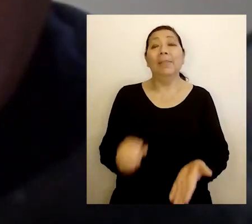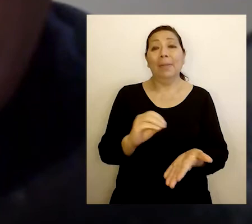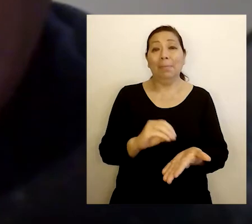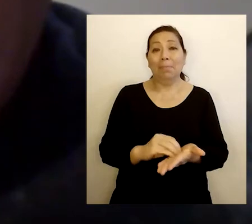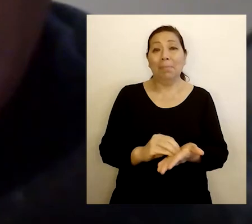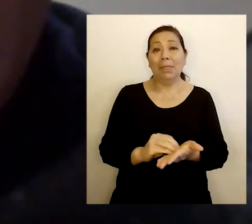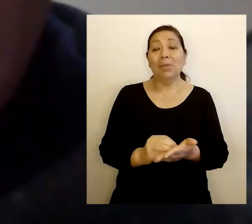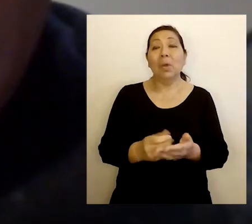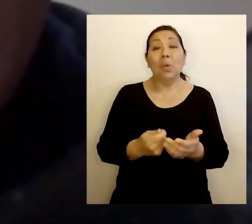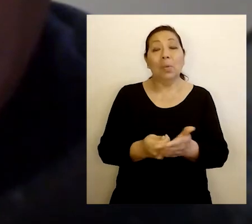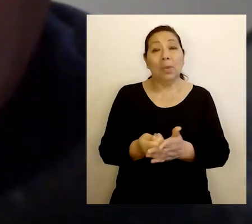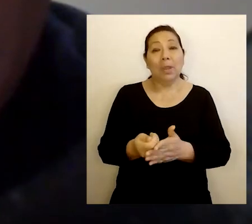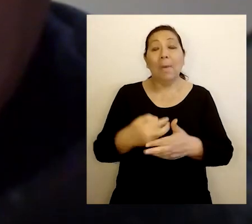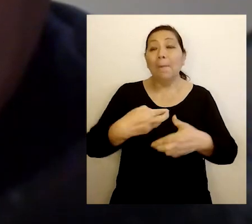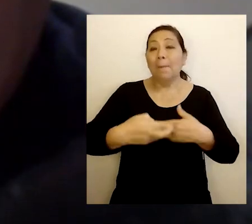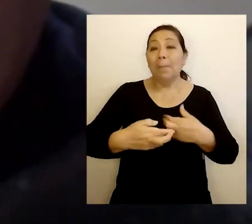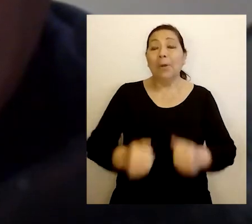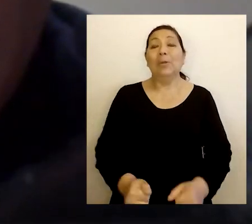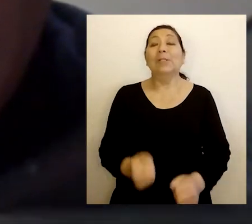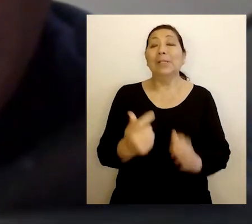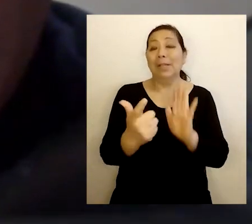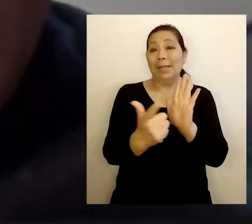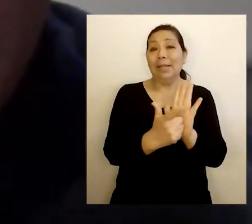pertinente del Código Procesal Constitucional, ley